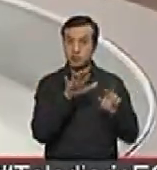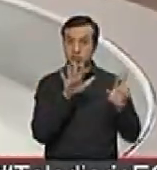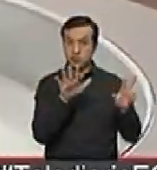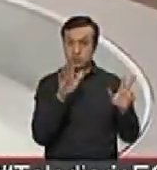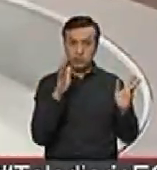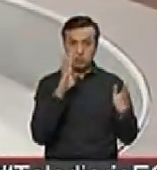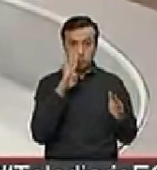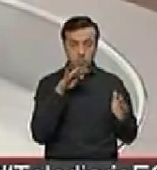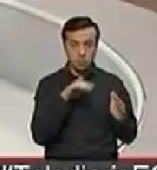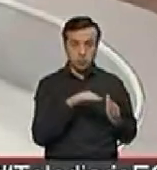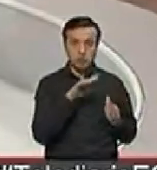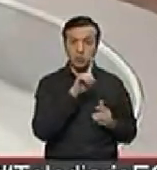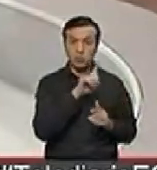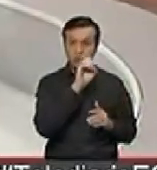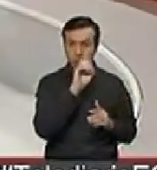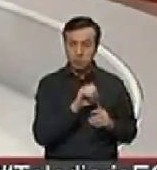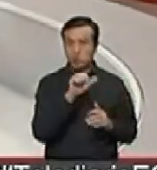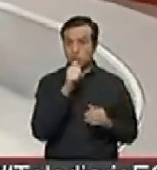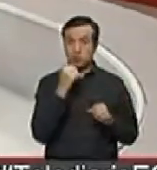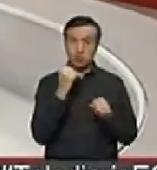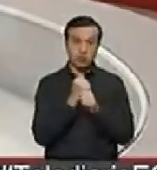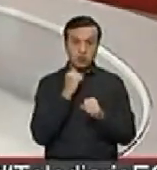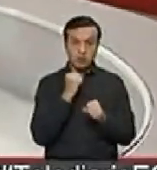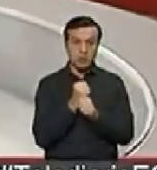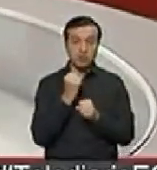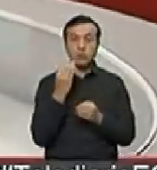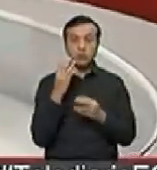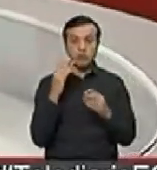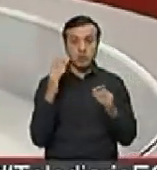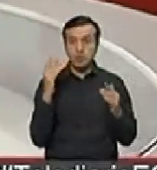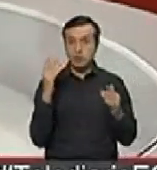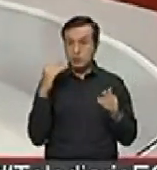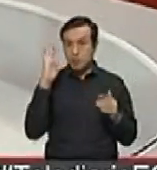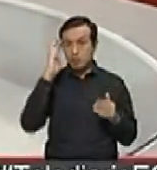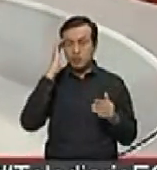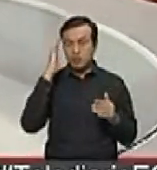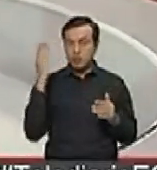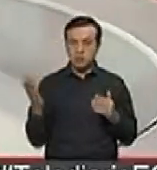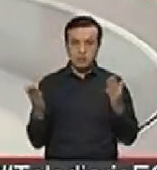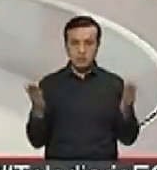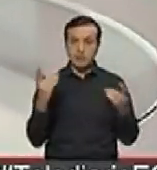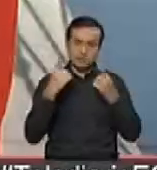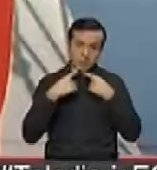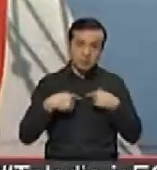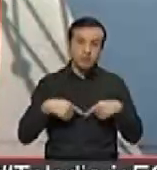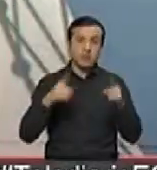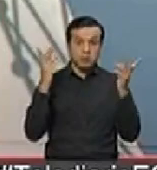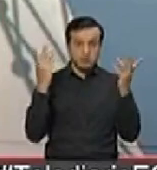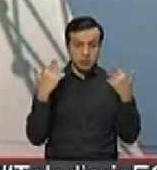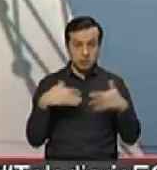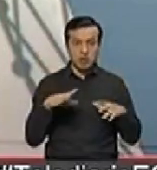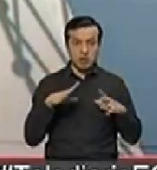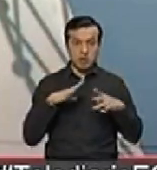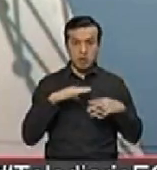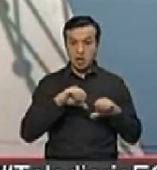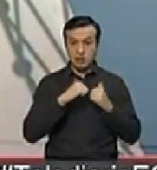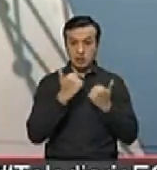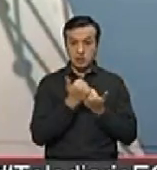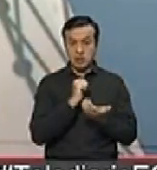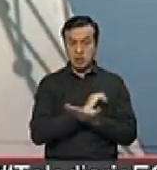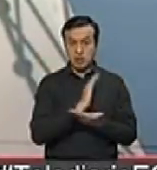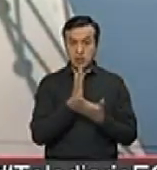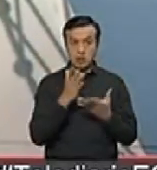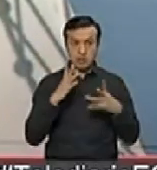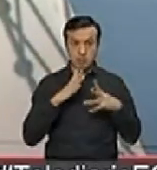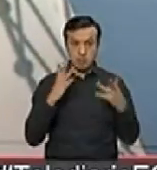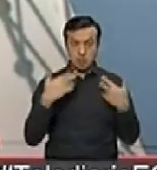estuvo en 4.1%, y el subempleo también pues tiene cifras que preocupan. Se ha anunciado que tras la vacancia legislativa se enviarán las